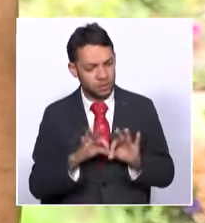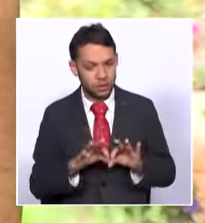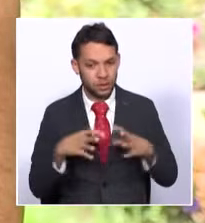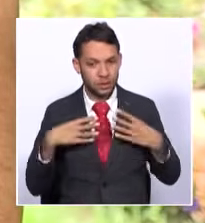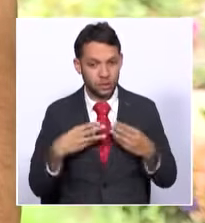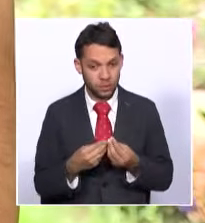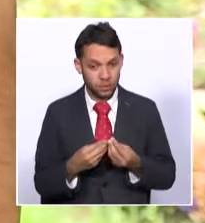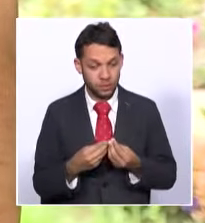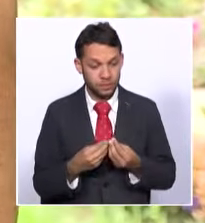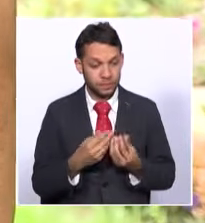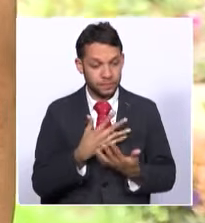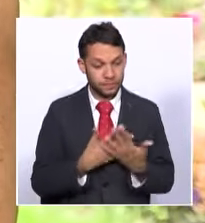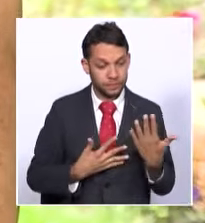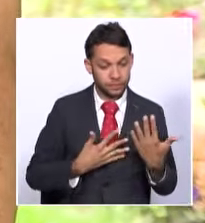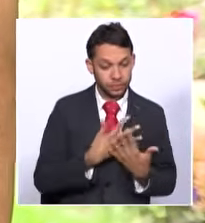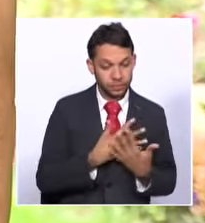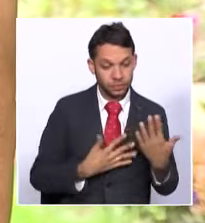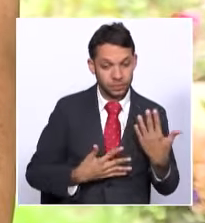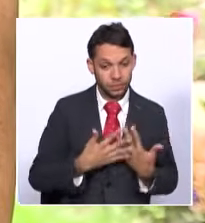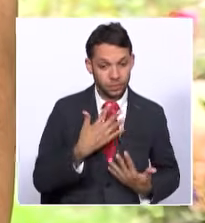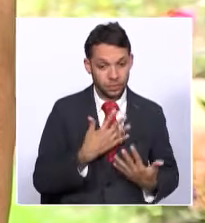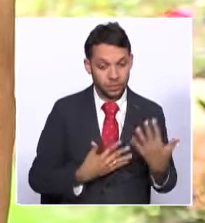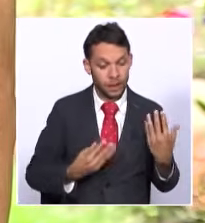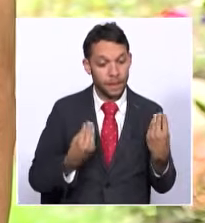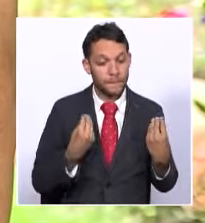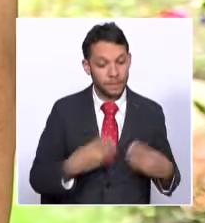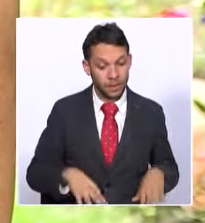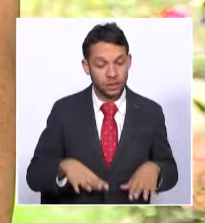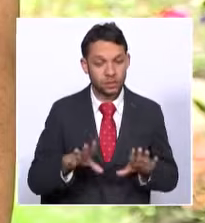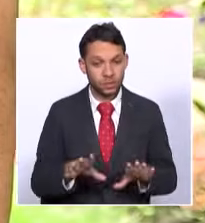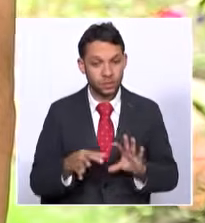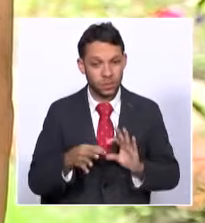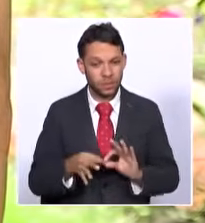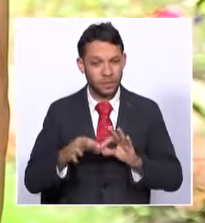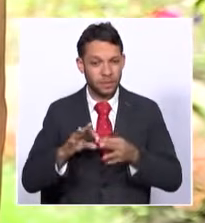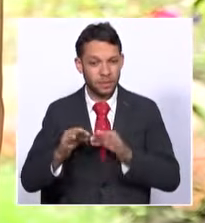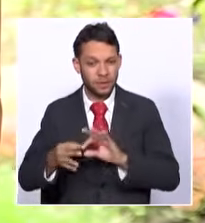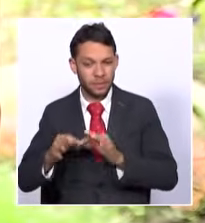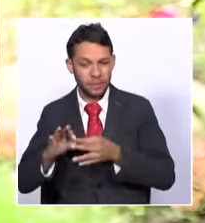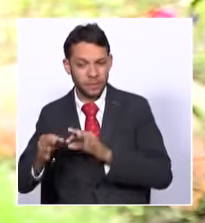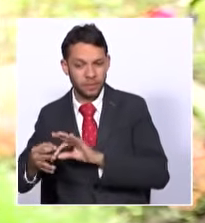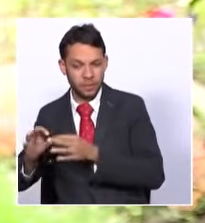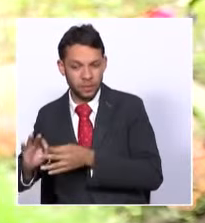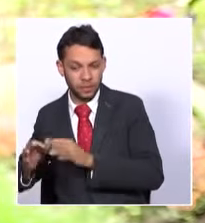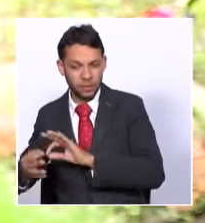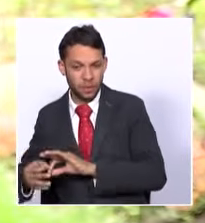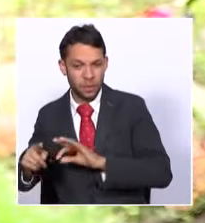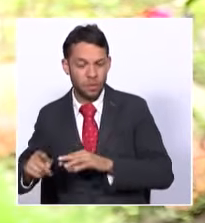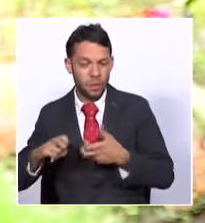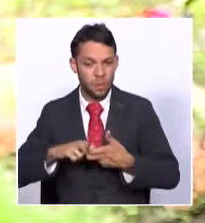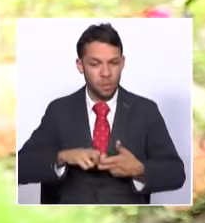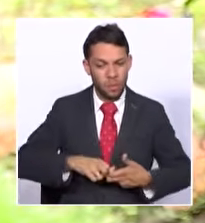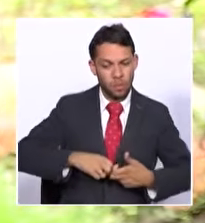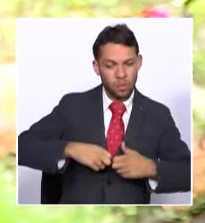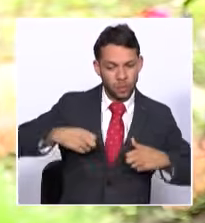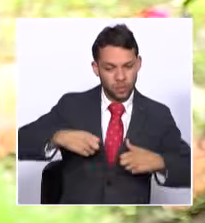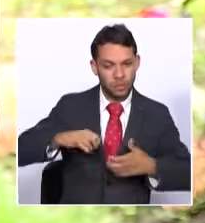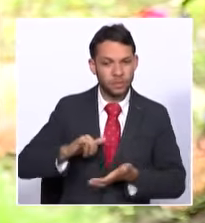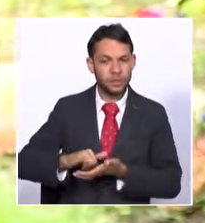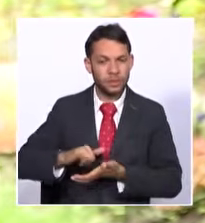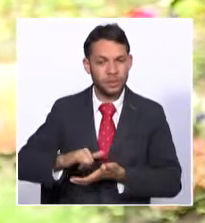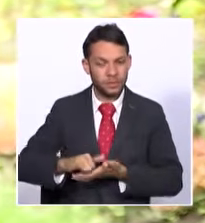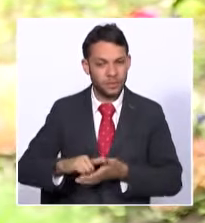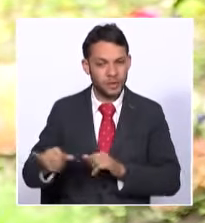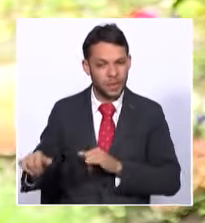posición, recuerden, y yo siempre les muestro las cadenas a los pacientes, que los músculos son como las cadenas. Si